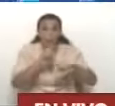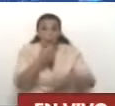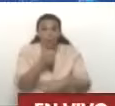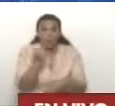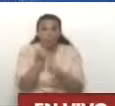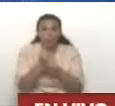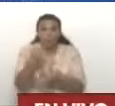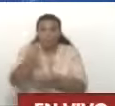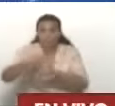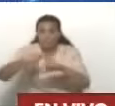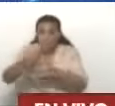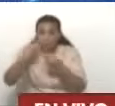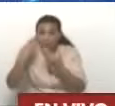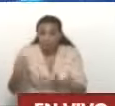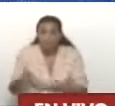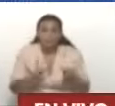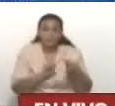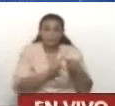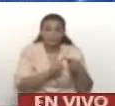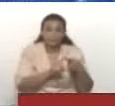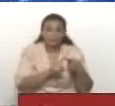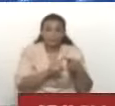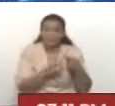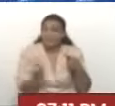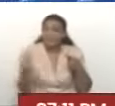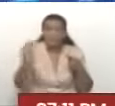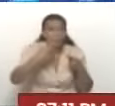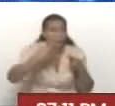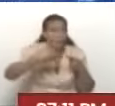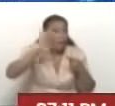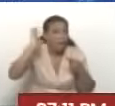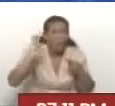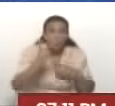gobierno. Ya superamos de largo